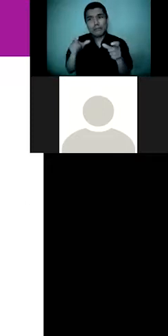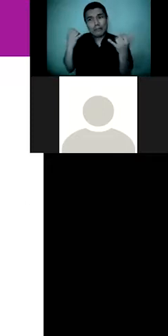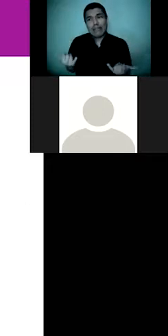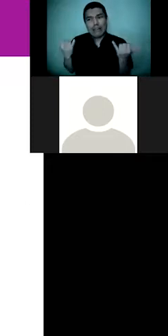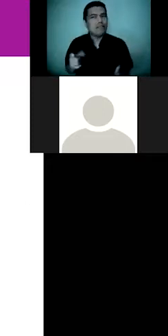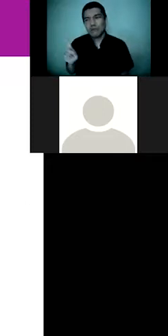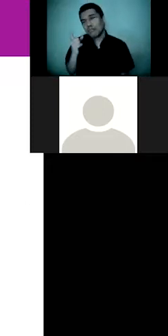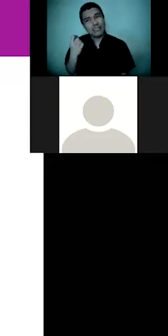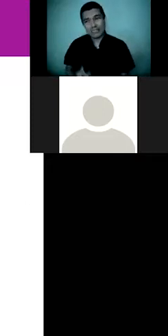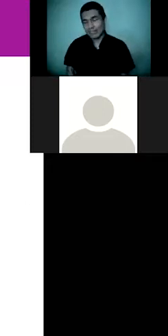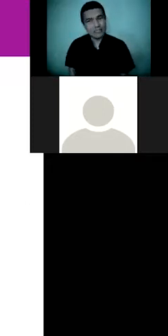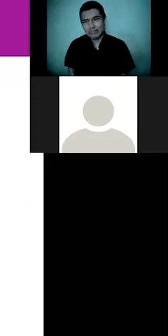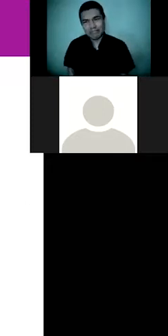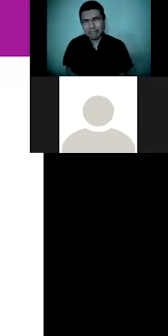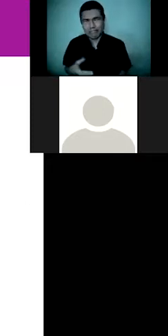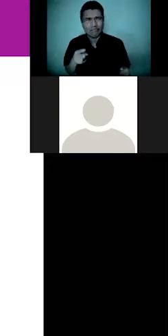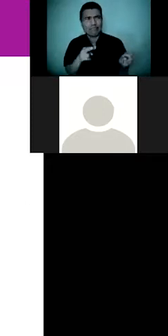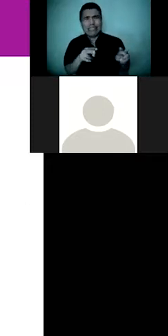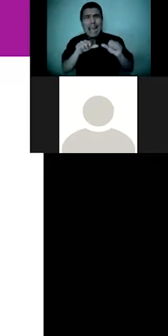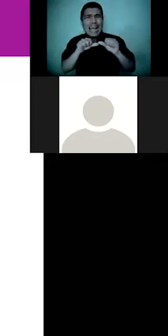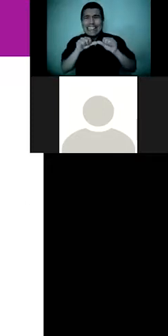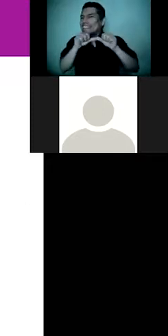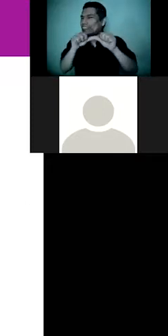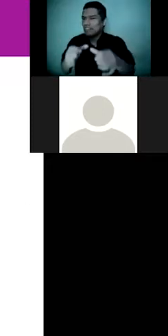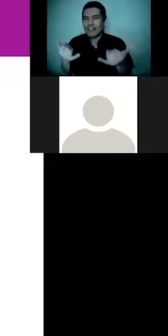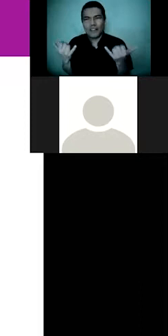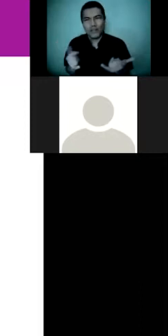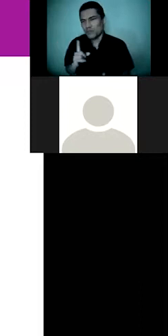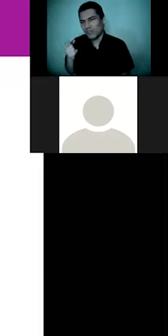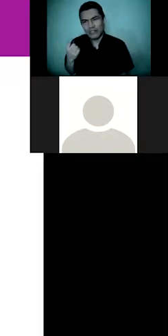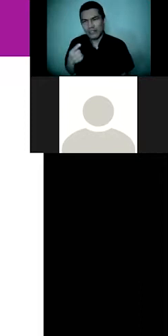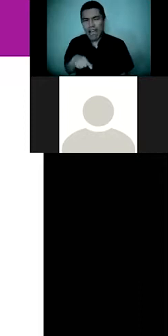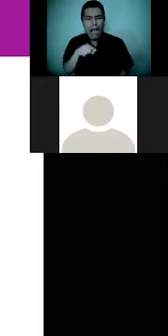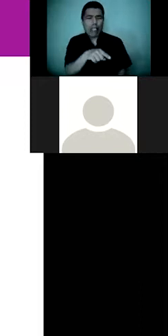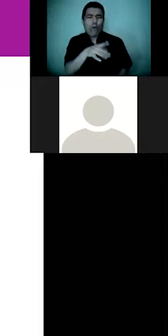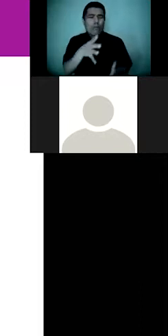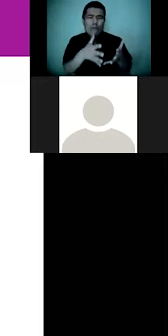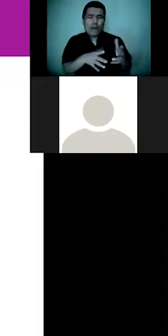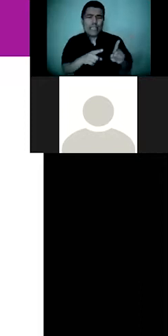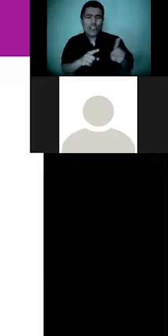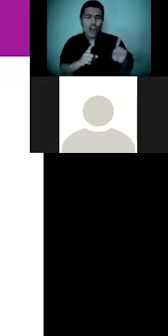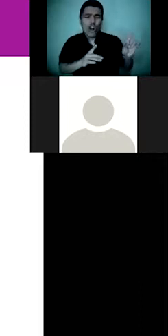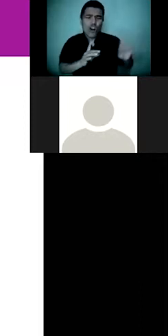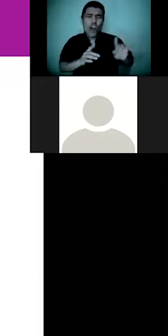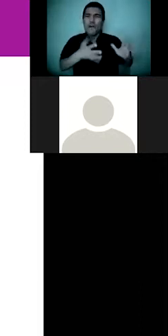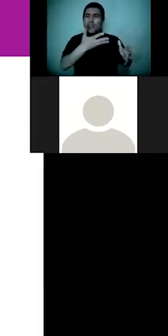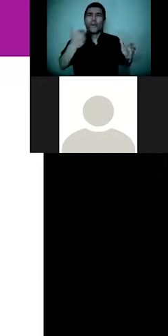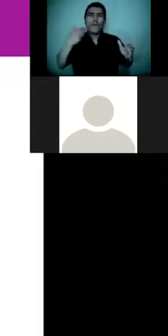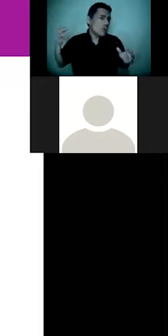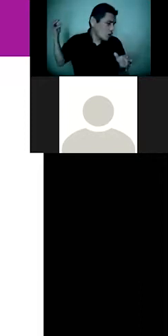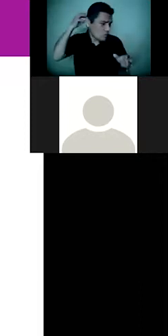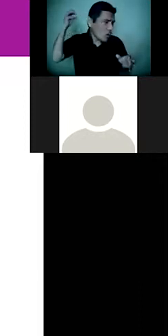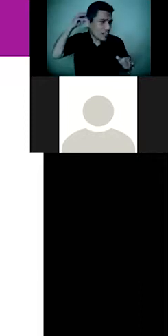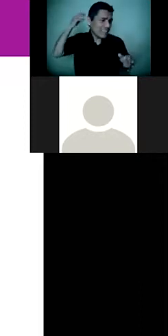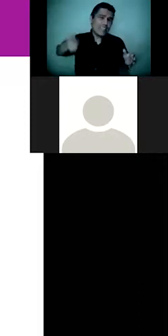¿sí? Entonces las personas, porque antes no entendían eso, ¿no? Hasta ahora continúan. No, te